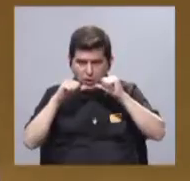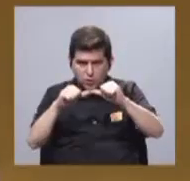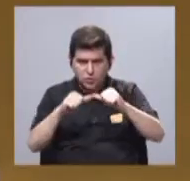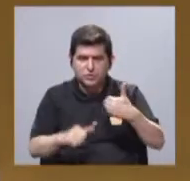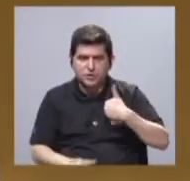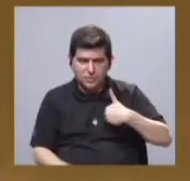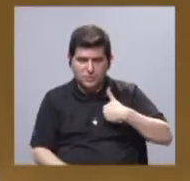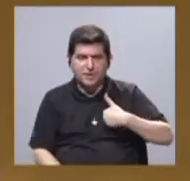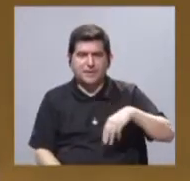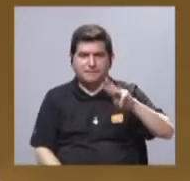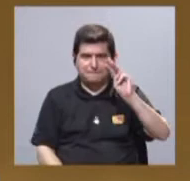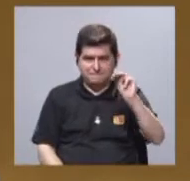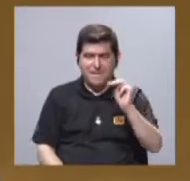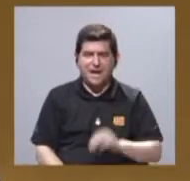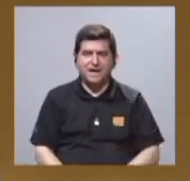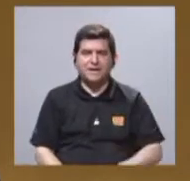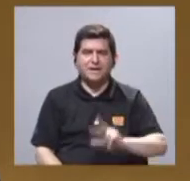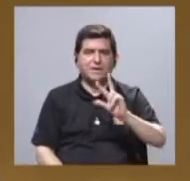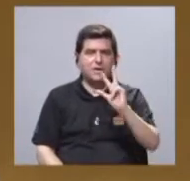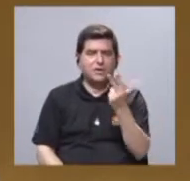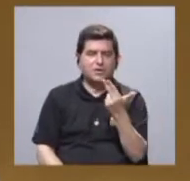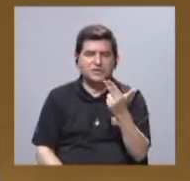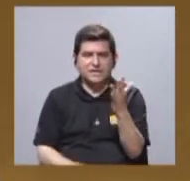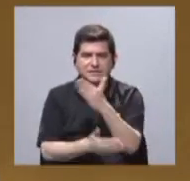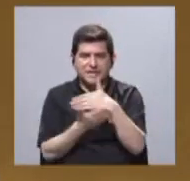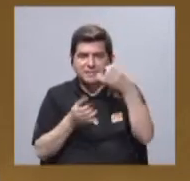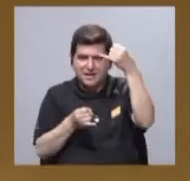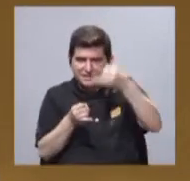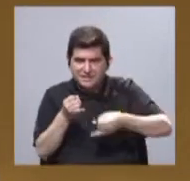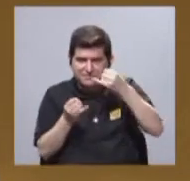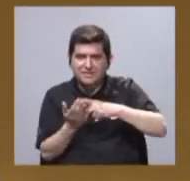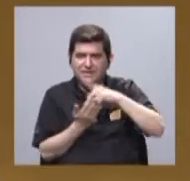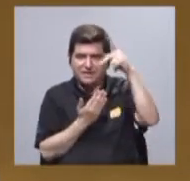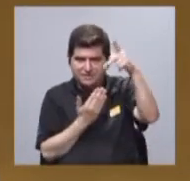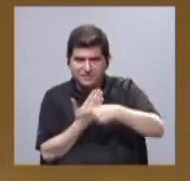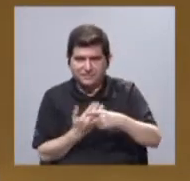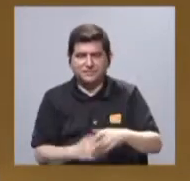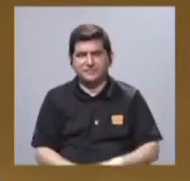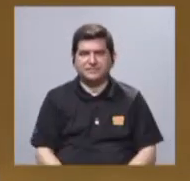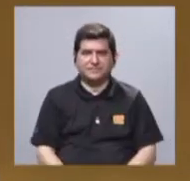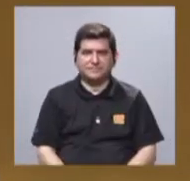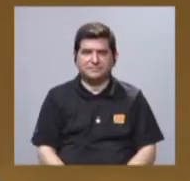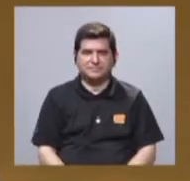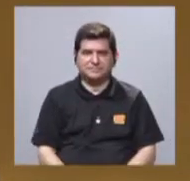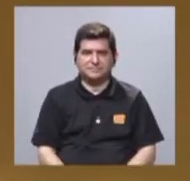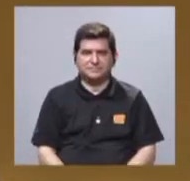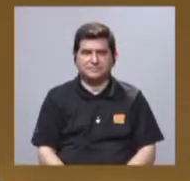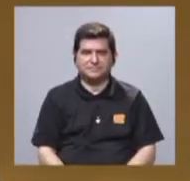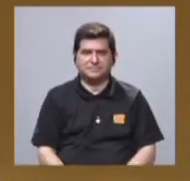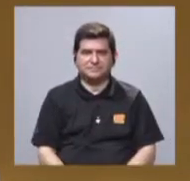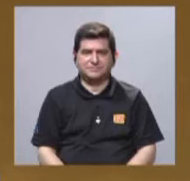Vamos a regresar, don Mario, para el tercero y último segmento del programa,